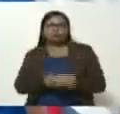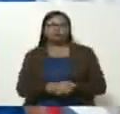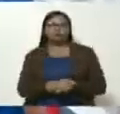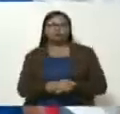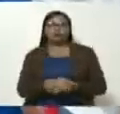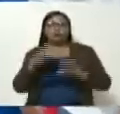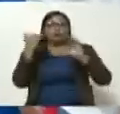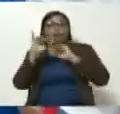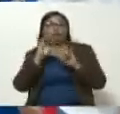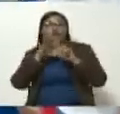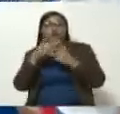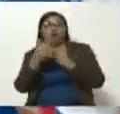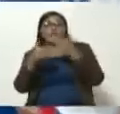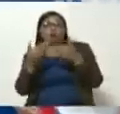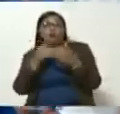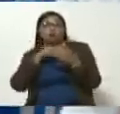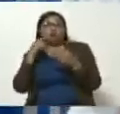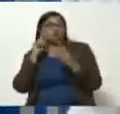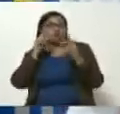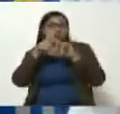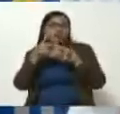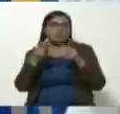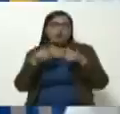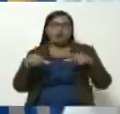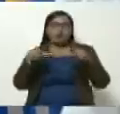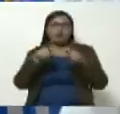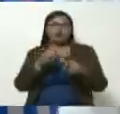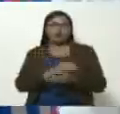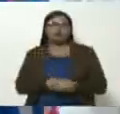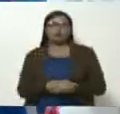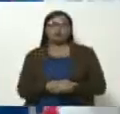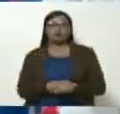las condiciones operacionales de la planta.